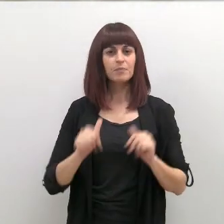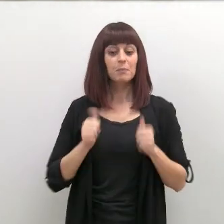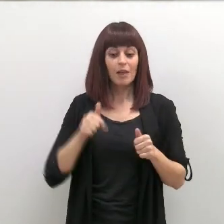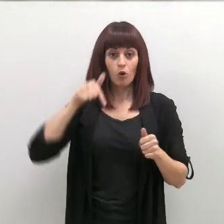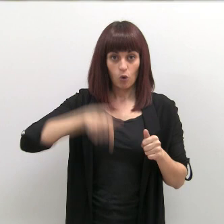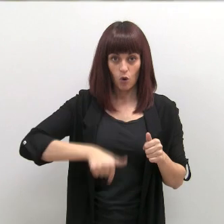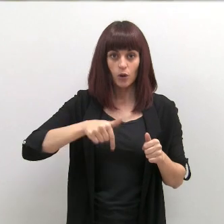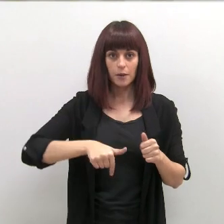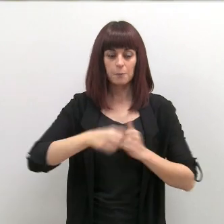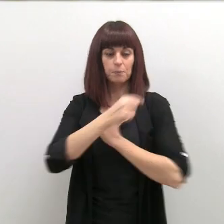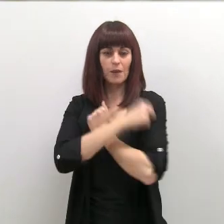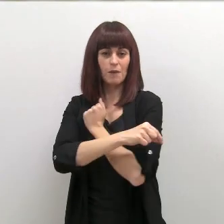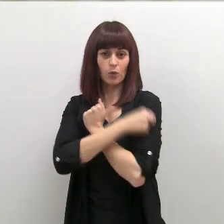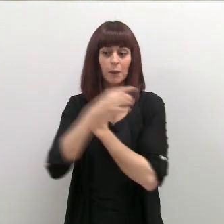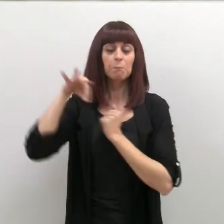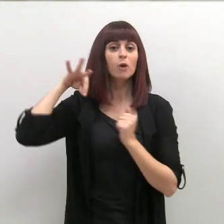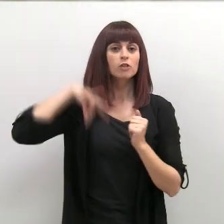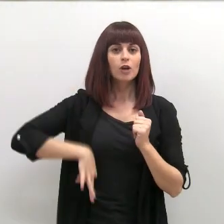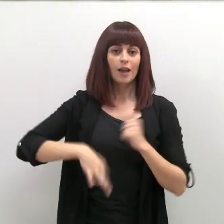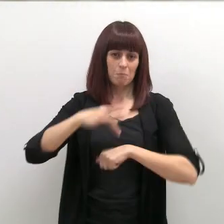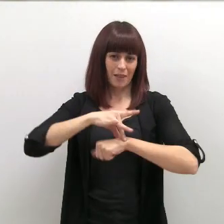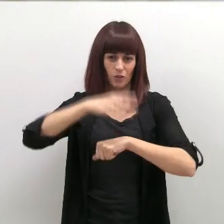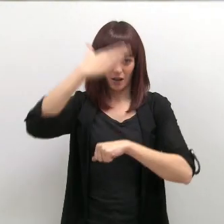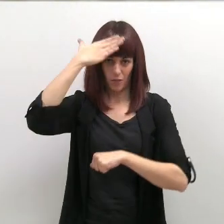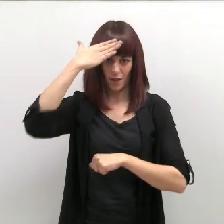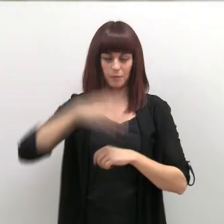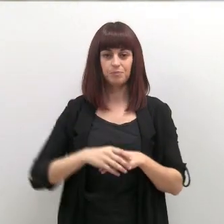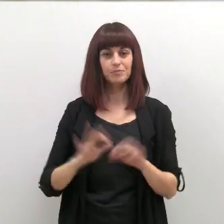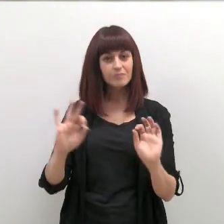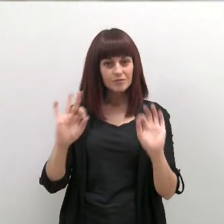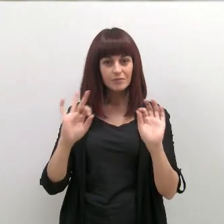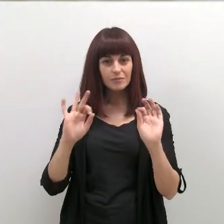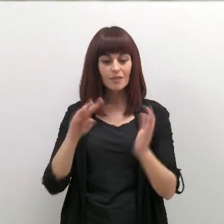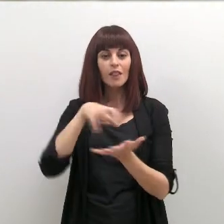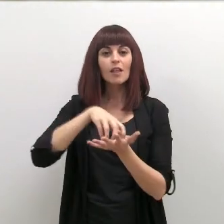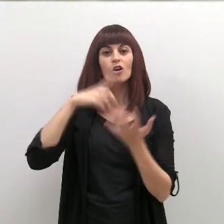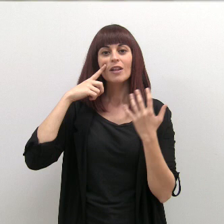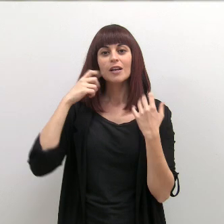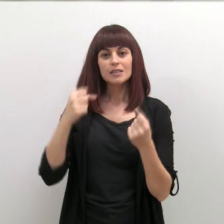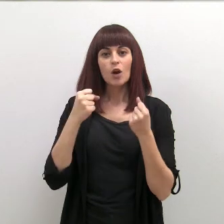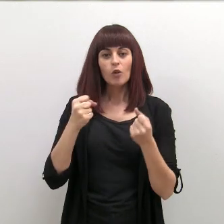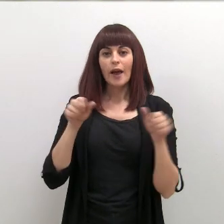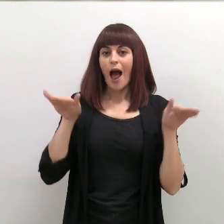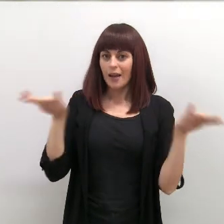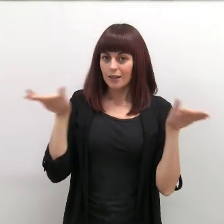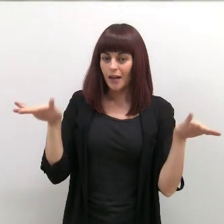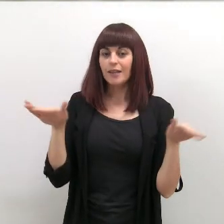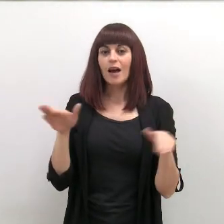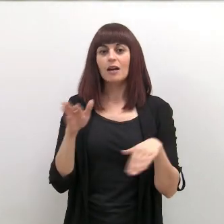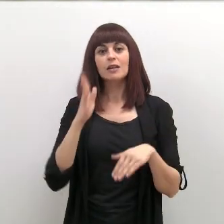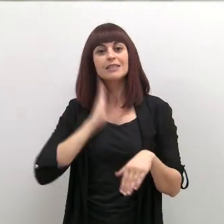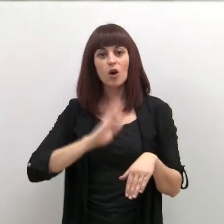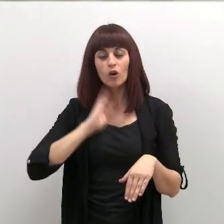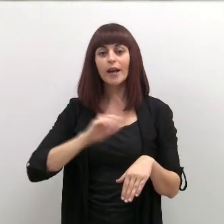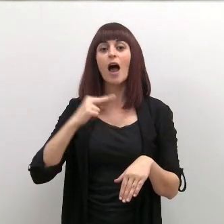comenzando hoy a vacunar a los profesionales de atención primaria, en concreto en los centros de salud de Alcantarilla, Sangonera,